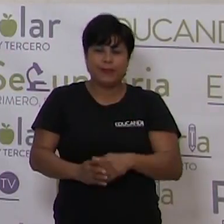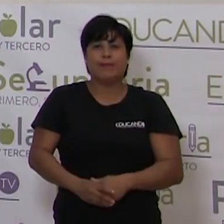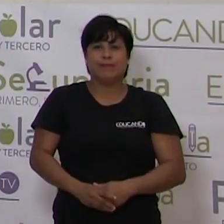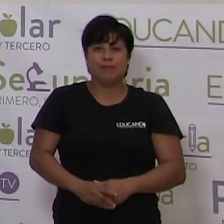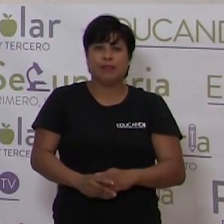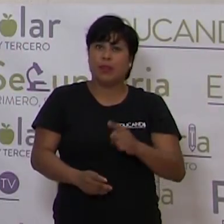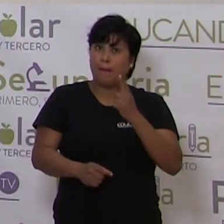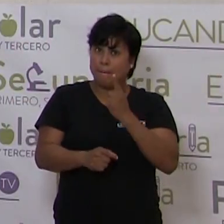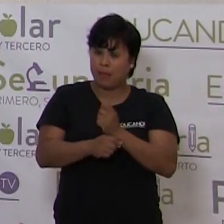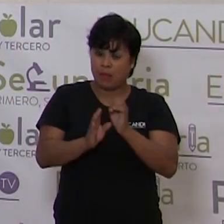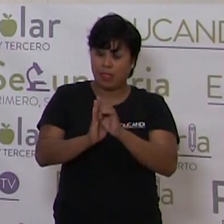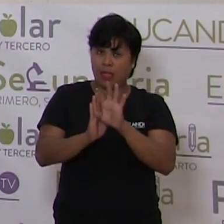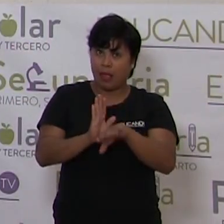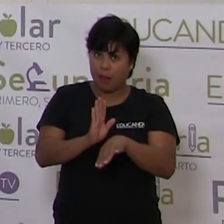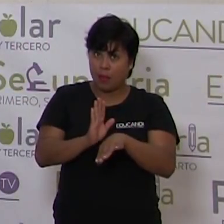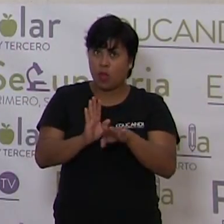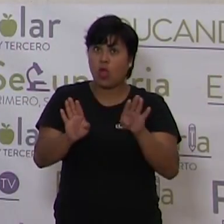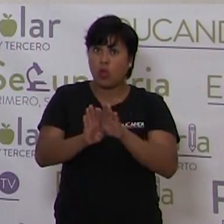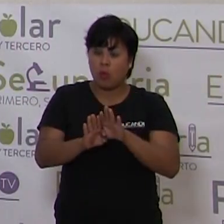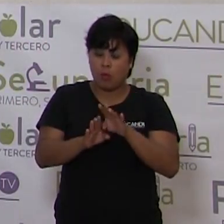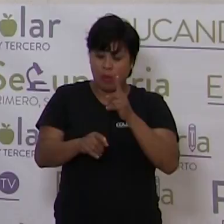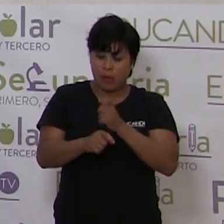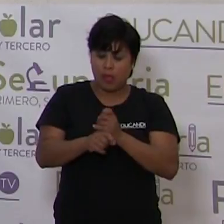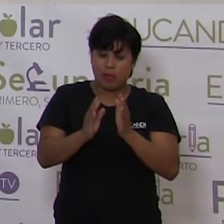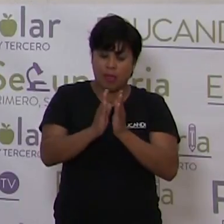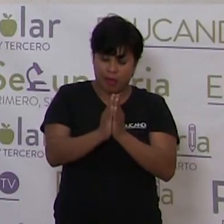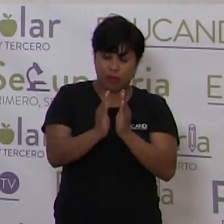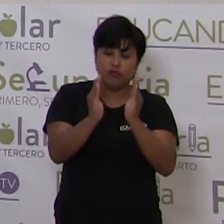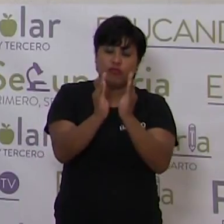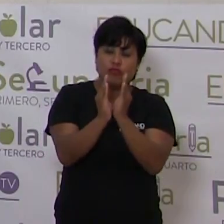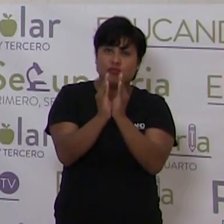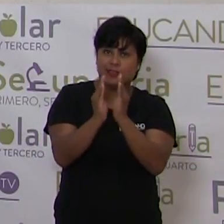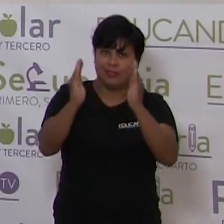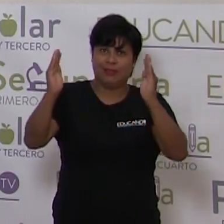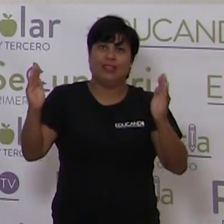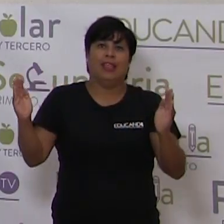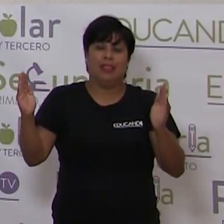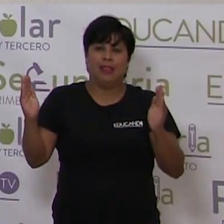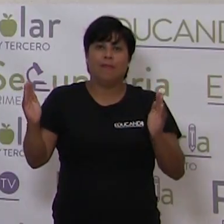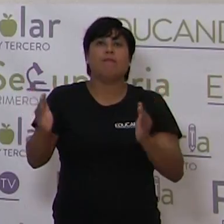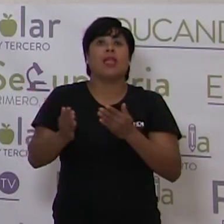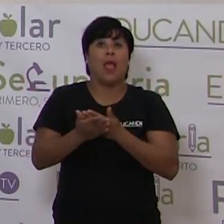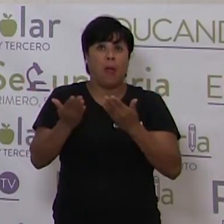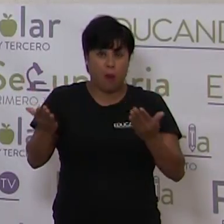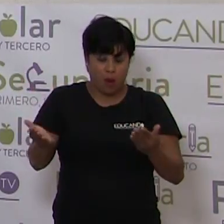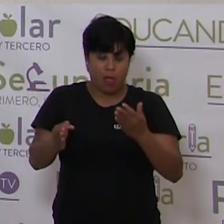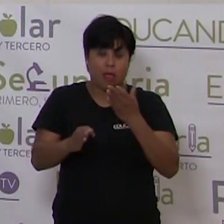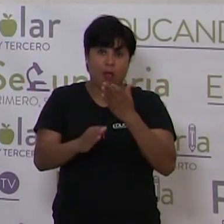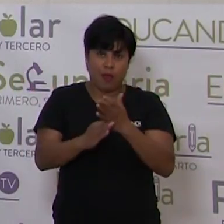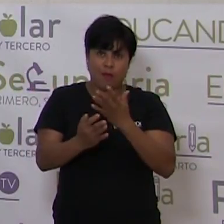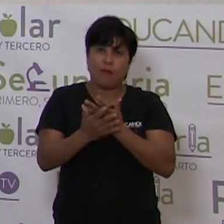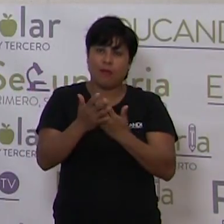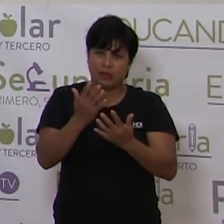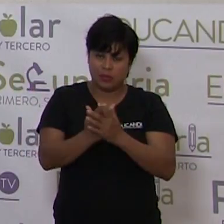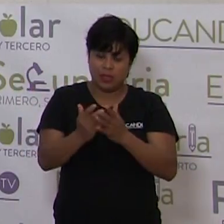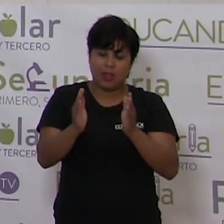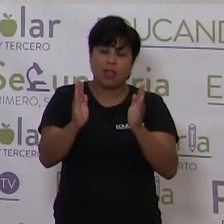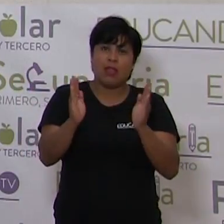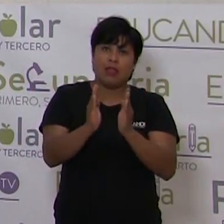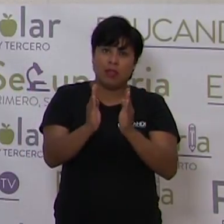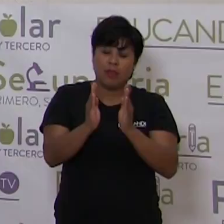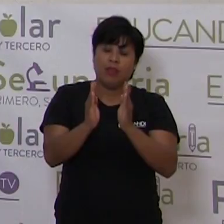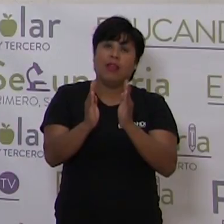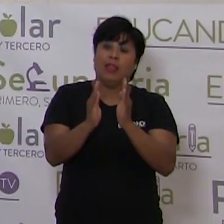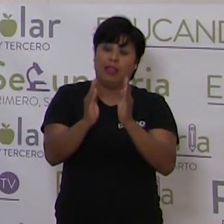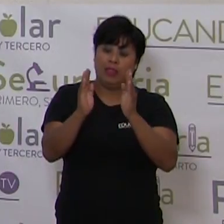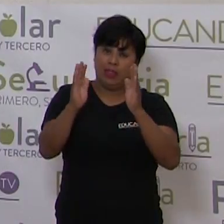el primer ejemplo fue convertirla en más grande. Sí, esa era directa.